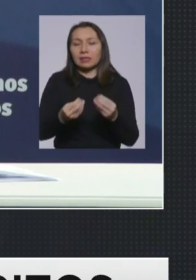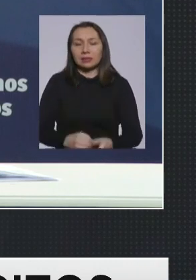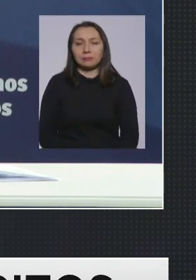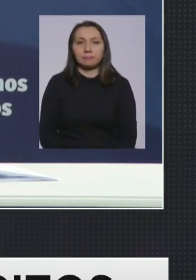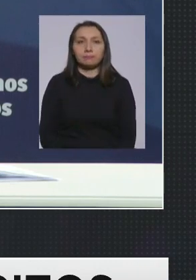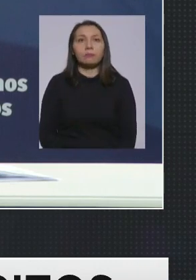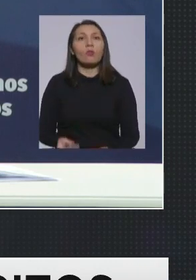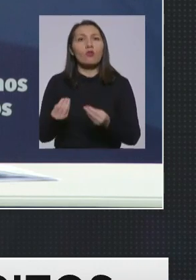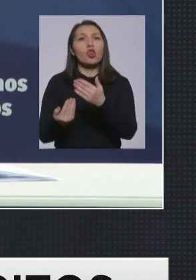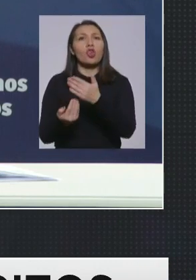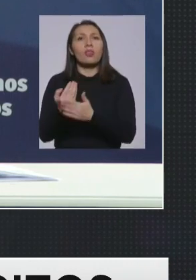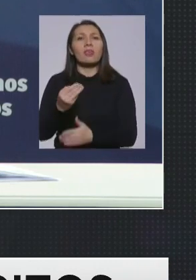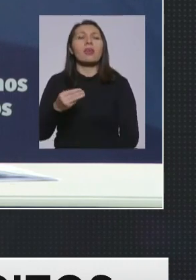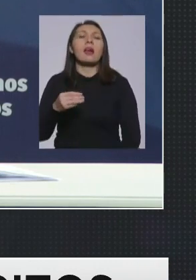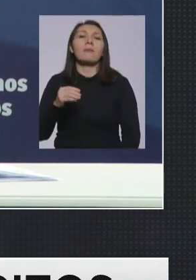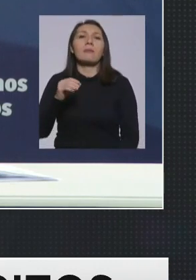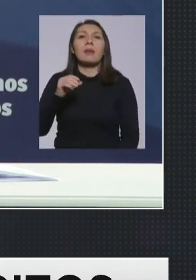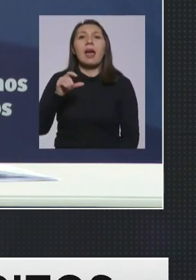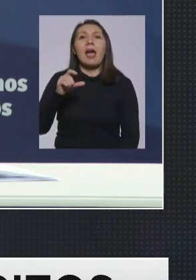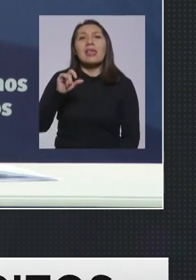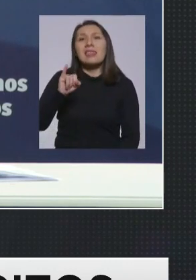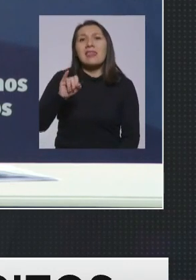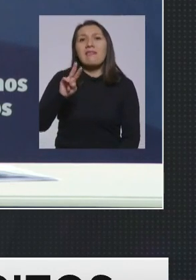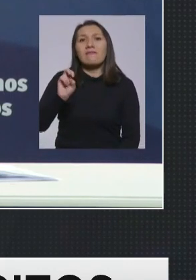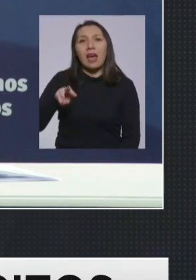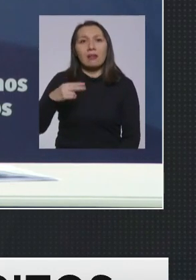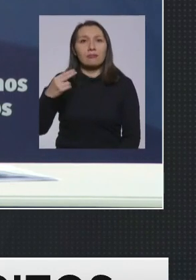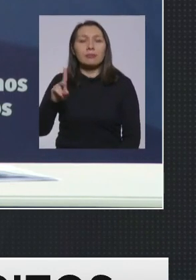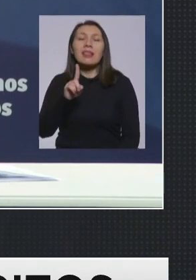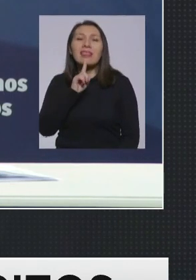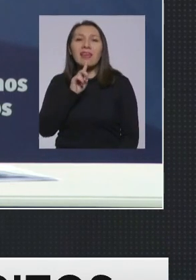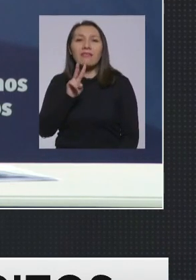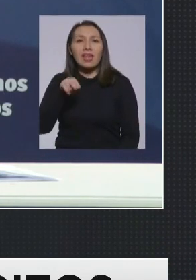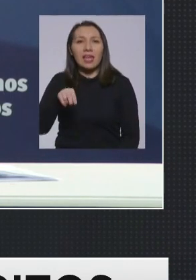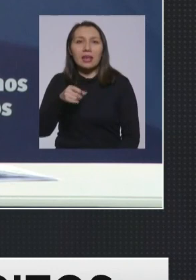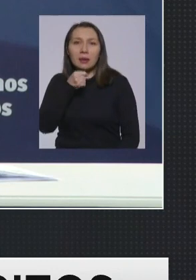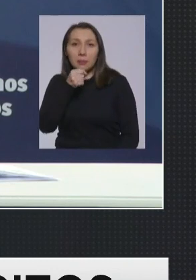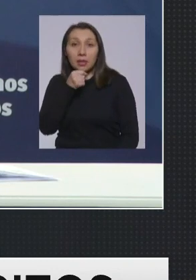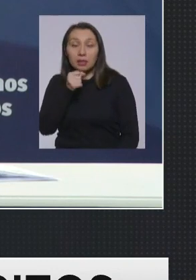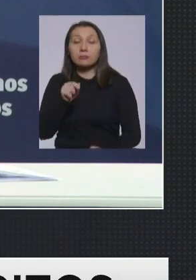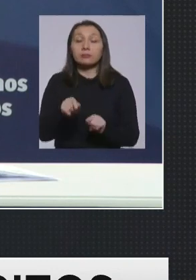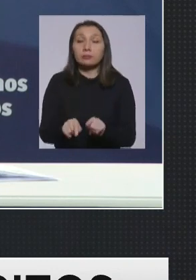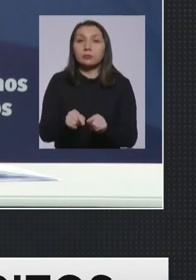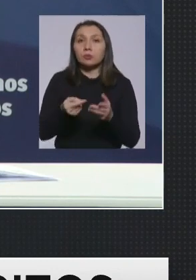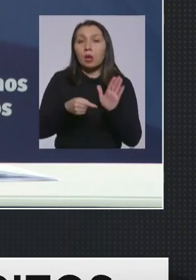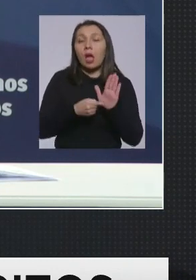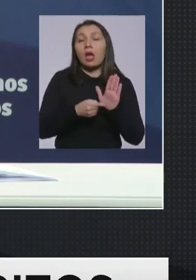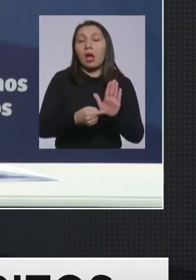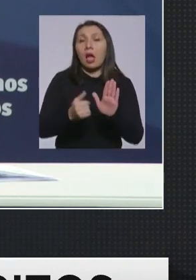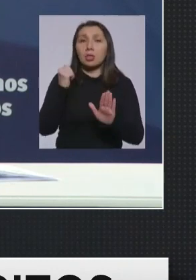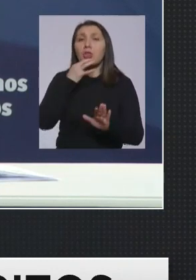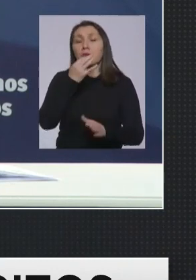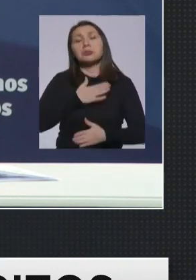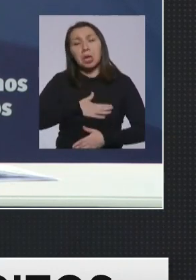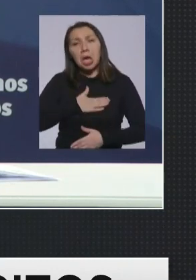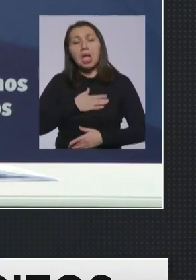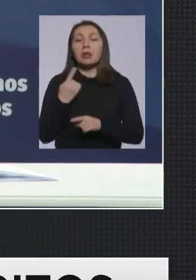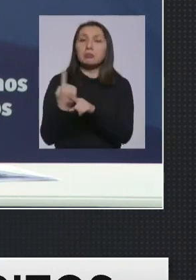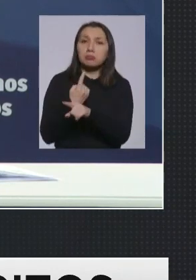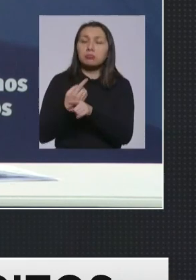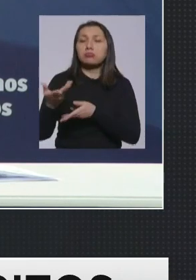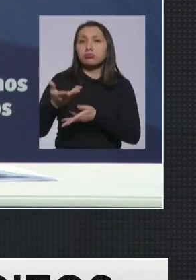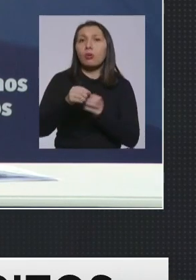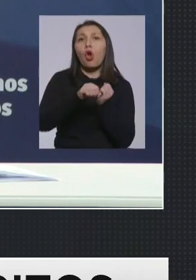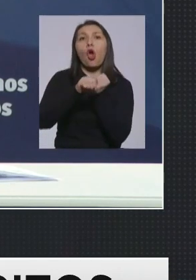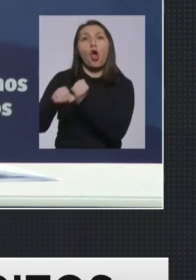dias iván carvajal de los días en e iván ayer hablábamos todo usted digamos que mostraba muy dispuesto a entablar un diálogo con la